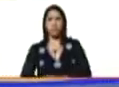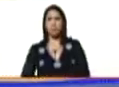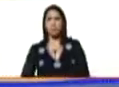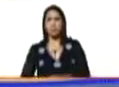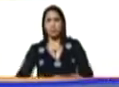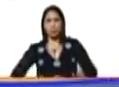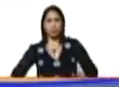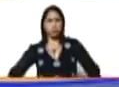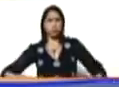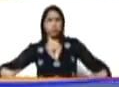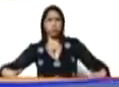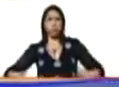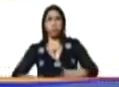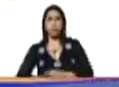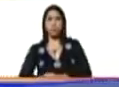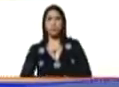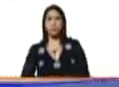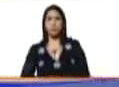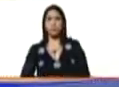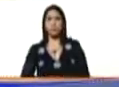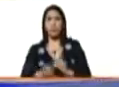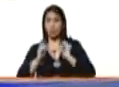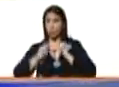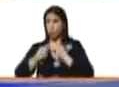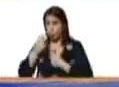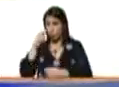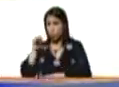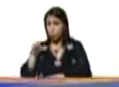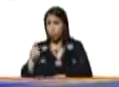Podridos en rial. Aristóbulo.